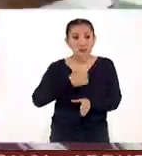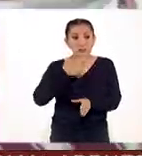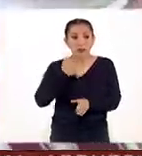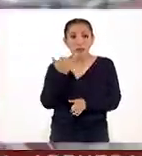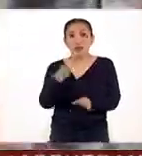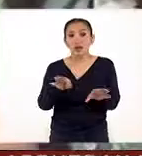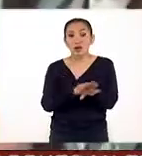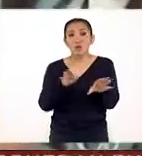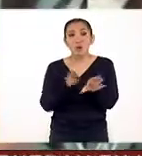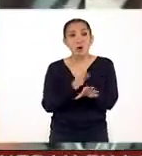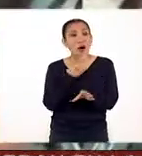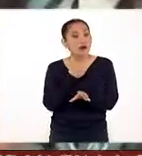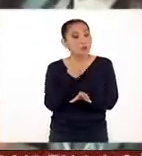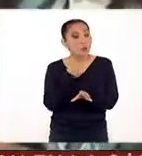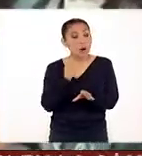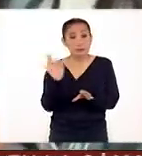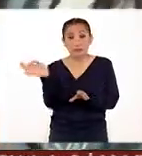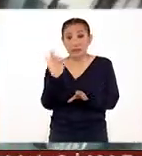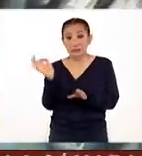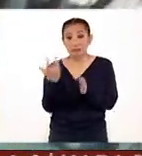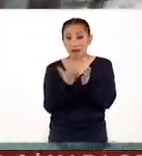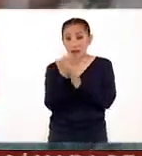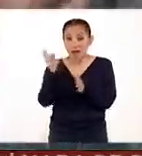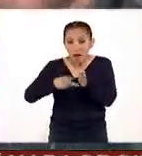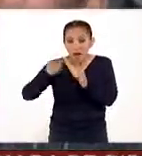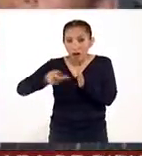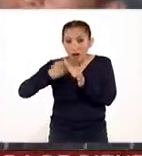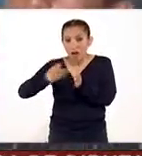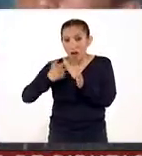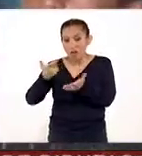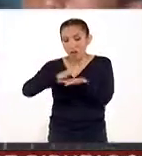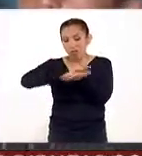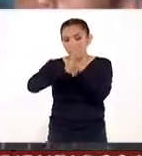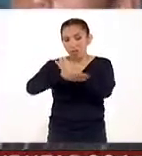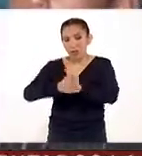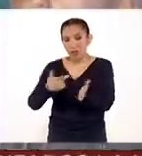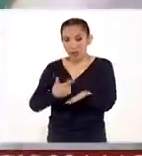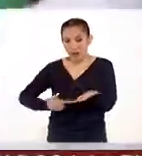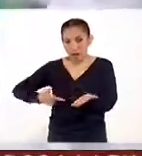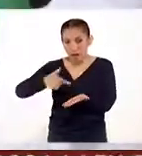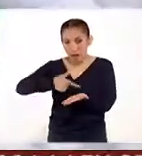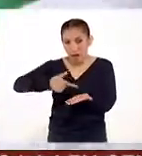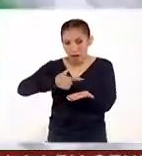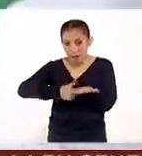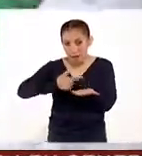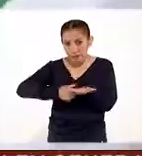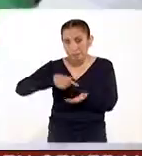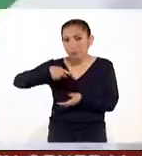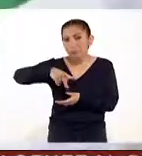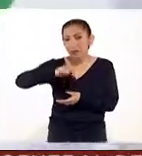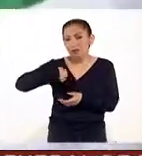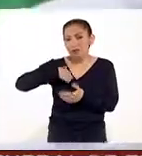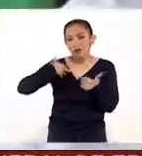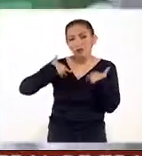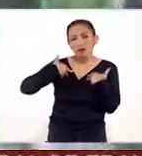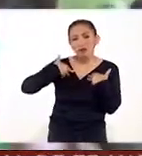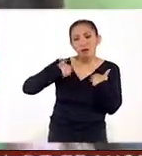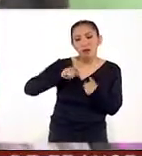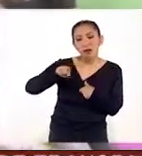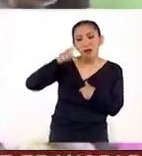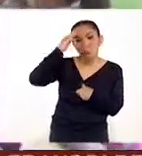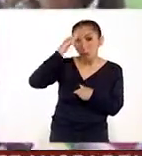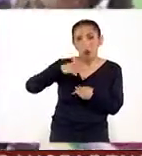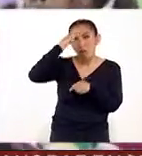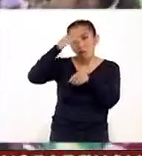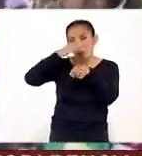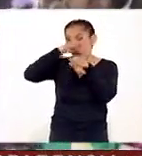por qué el azúcar, si la consumimos en exceso, se convierte en grasa. Pero entonces él empieza a comprender en lugar de